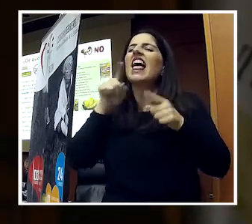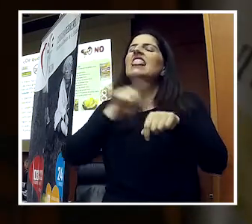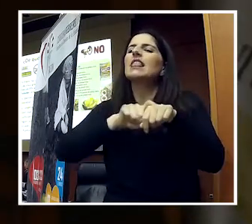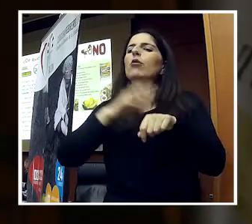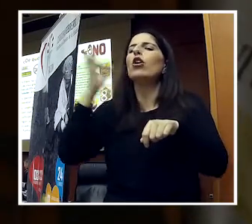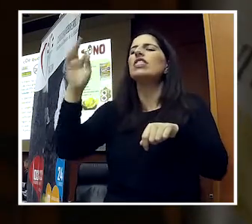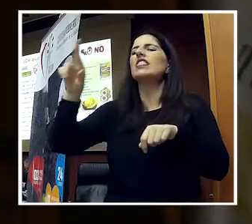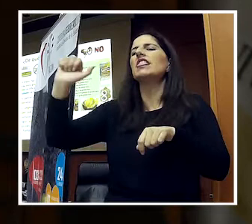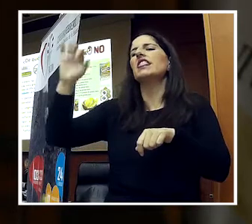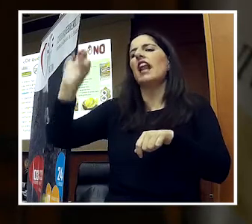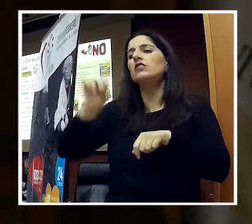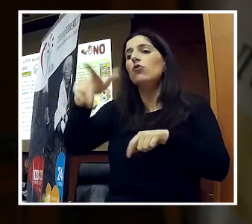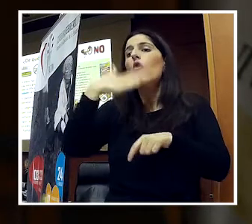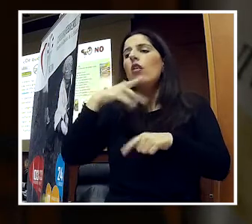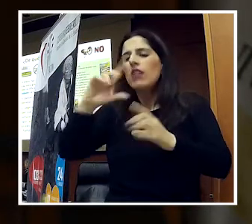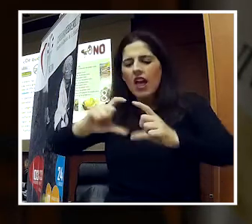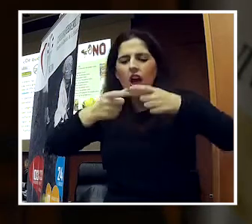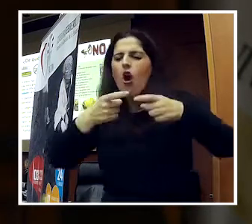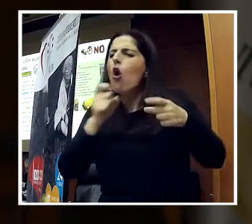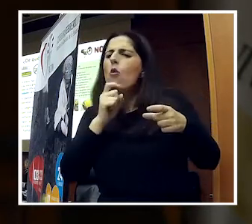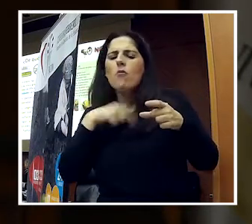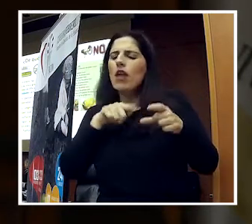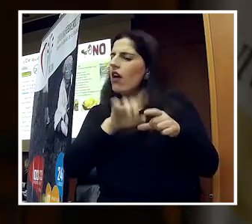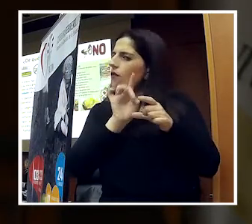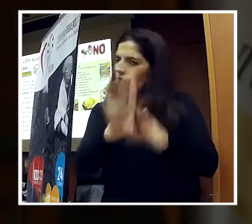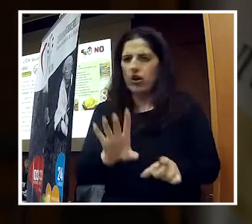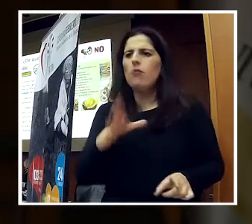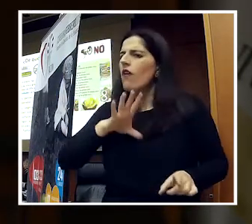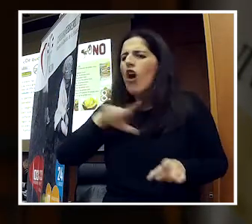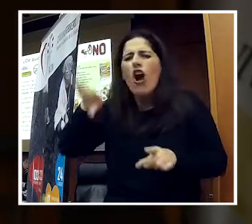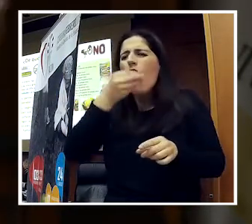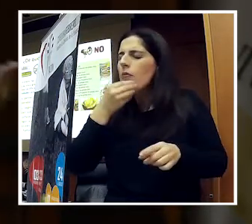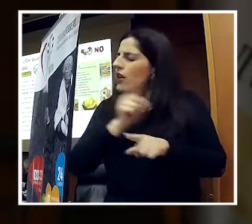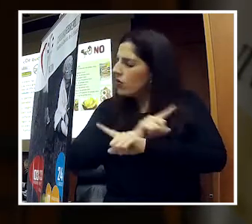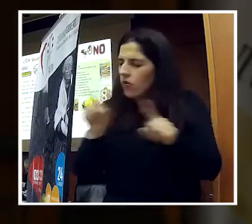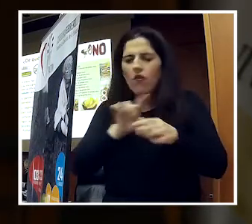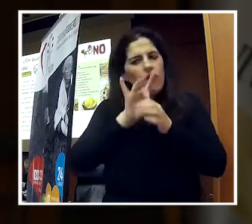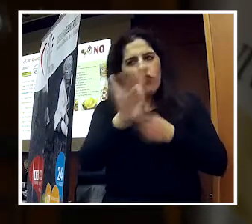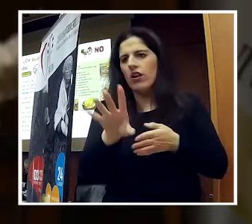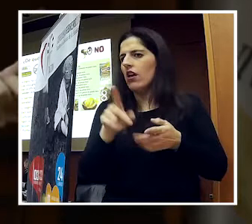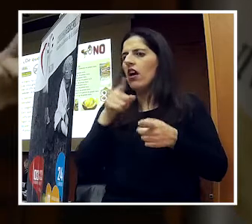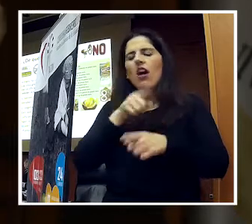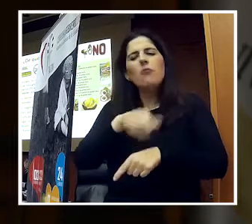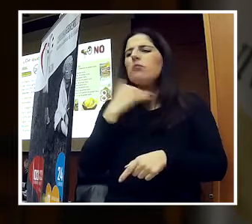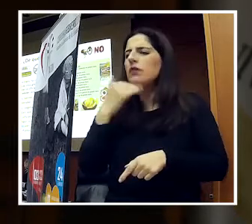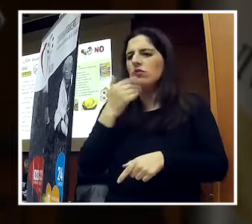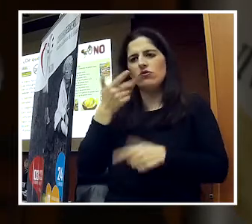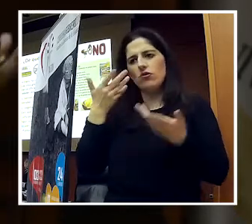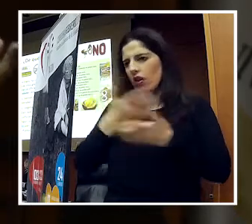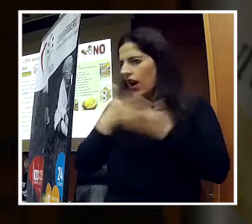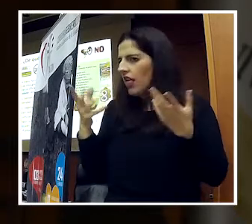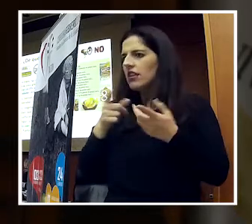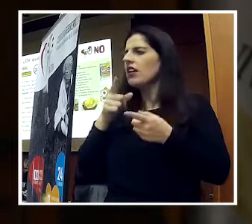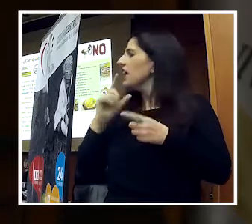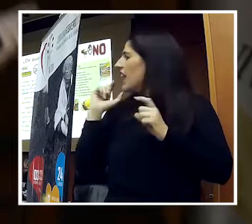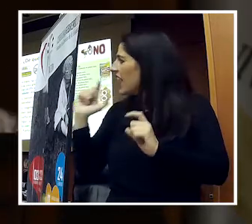diremos varias veces, tenéis que saber y mirar etiquetas en los alimentos y de huir de todos aquellos que tengan grasas trans, grasas hidrogenadas